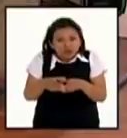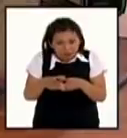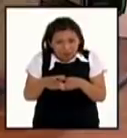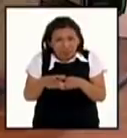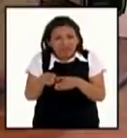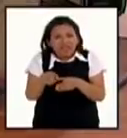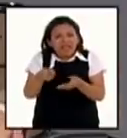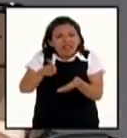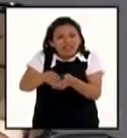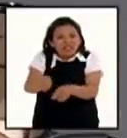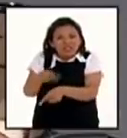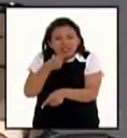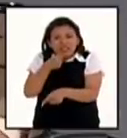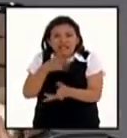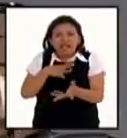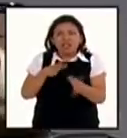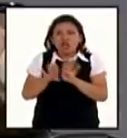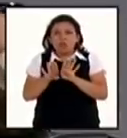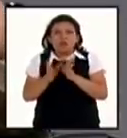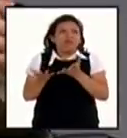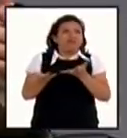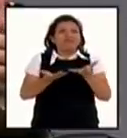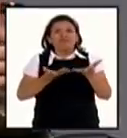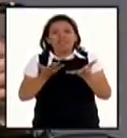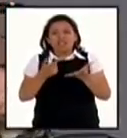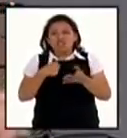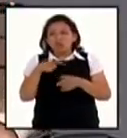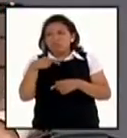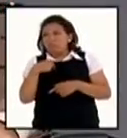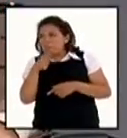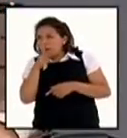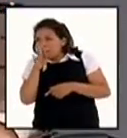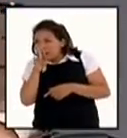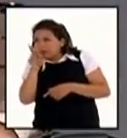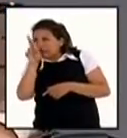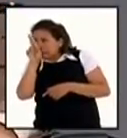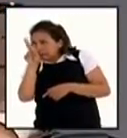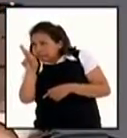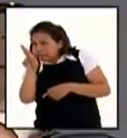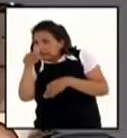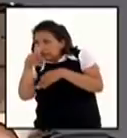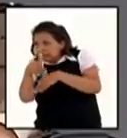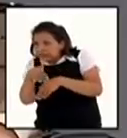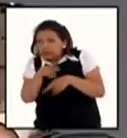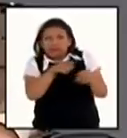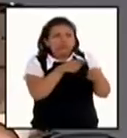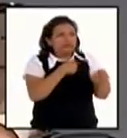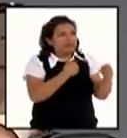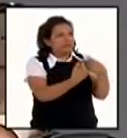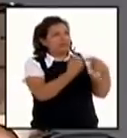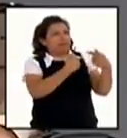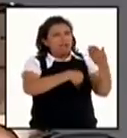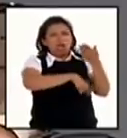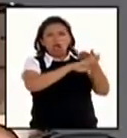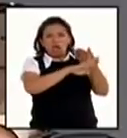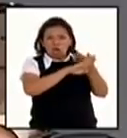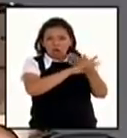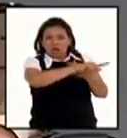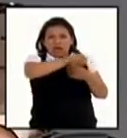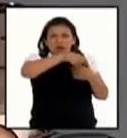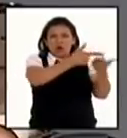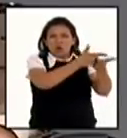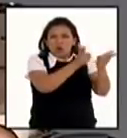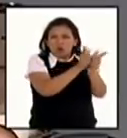repente atrapados en una situación entre la lealtad a sus padres y las agresiones que están sufriendo por parte de